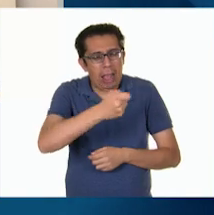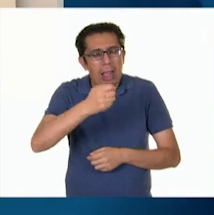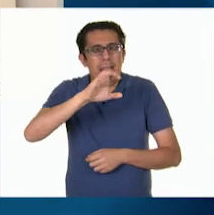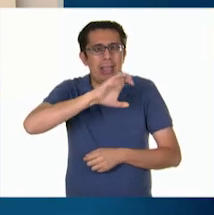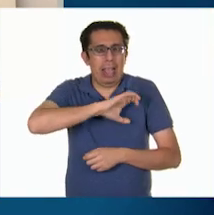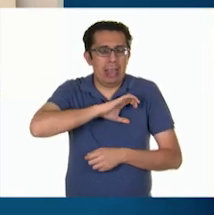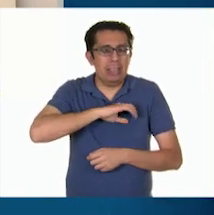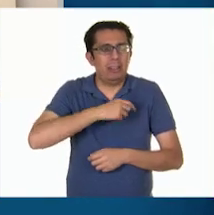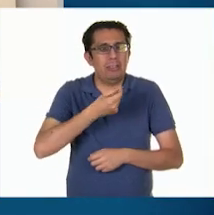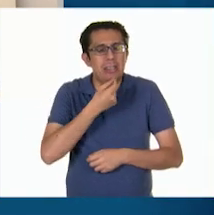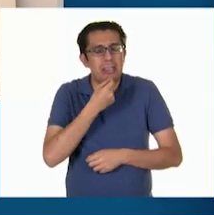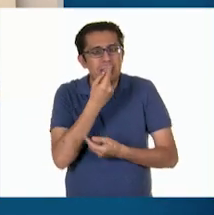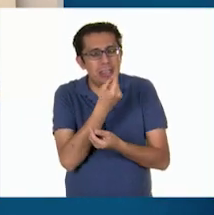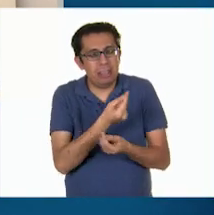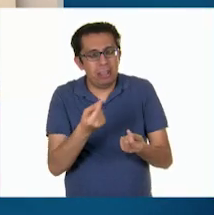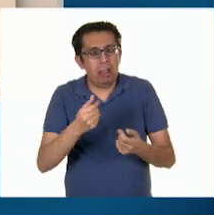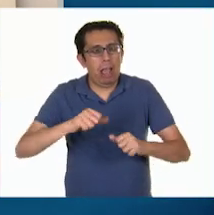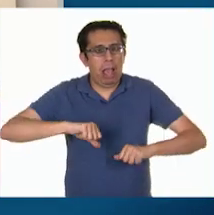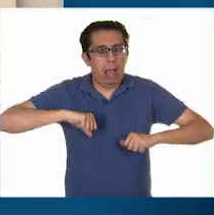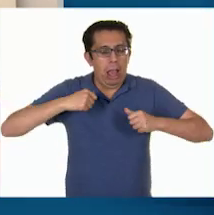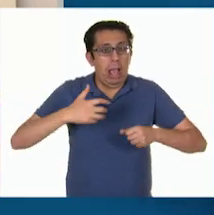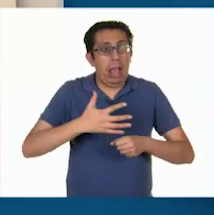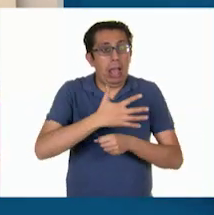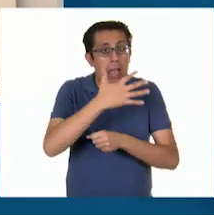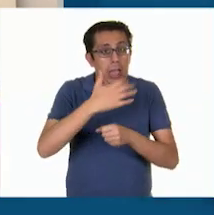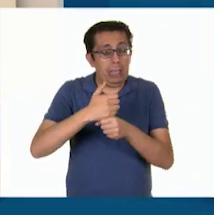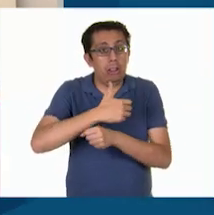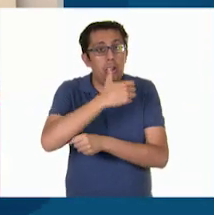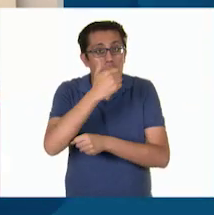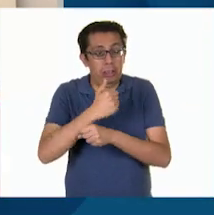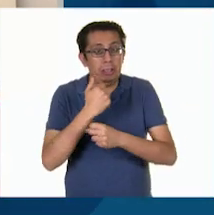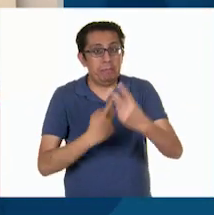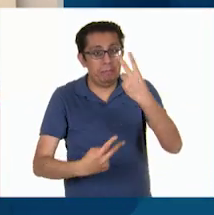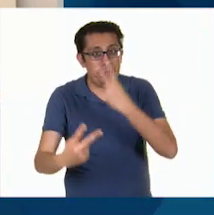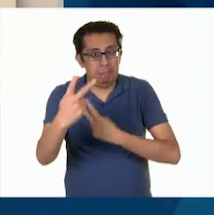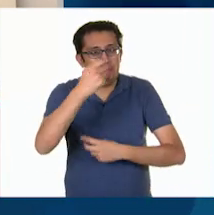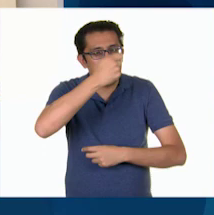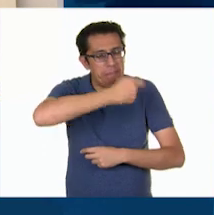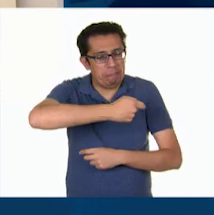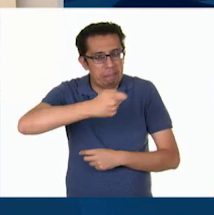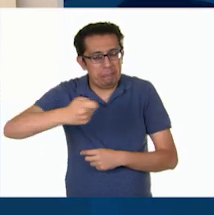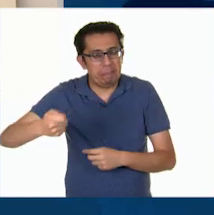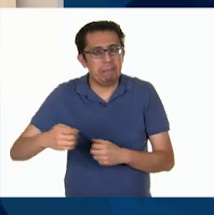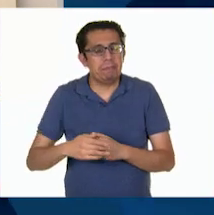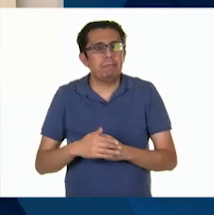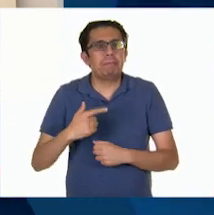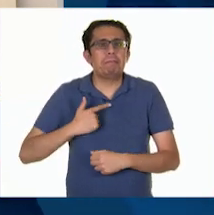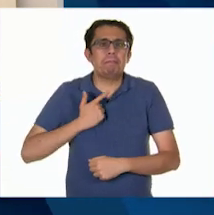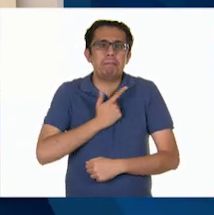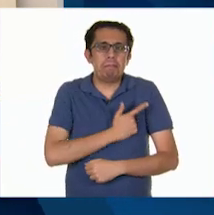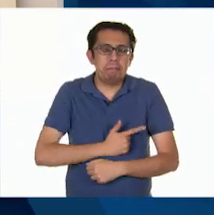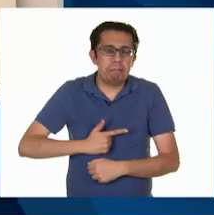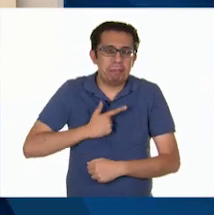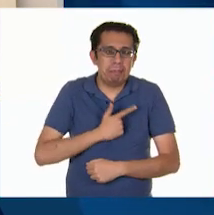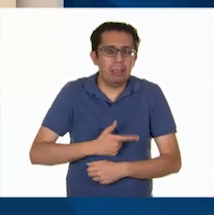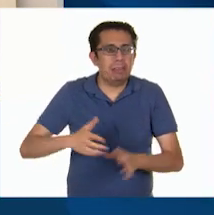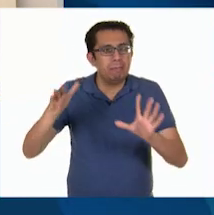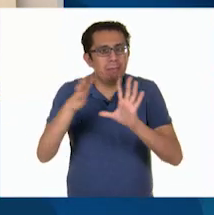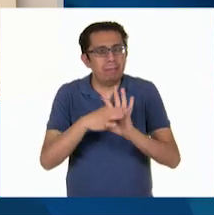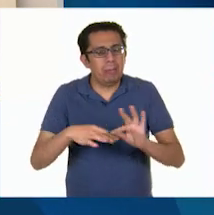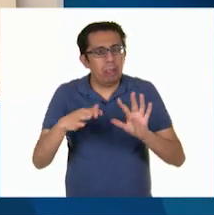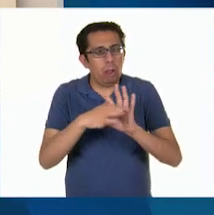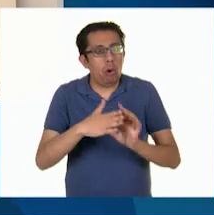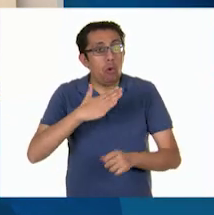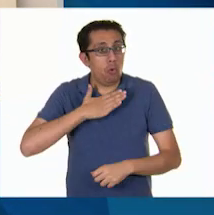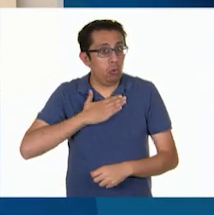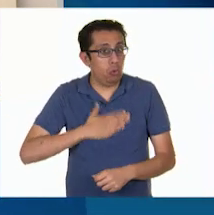y adolescentes de quinto y sexto grado de primaria que nos están viendo y escuchando. Con mucho gusto vamos a platicar sobre la